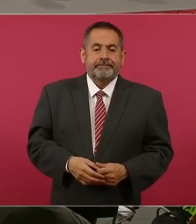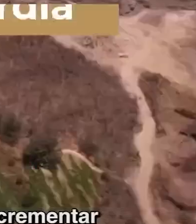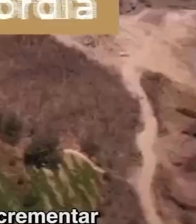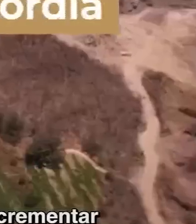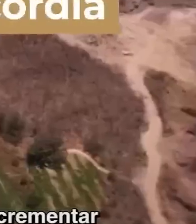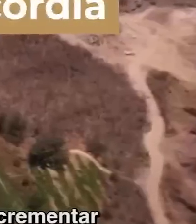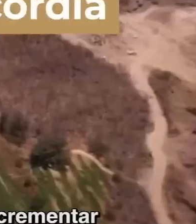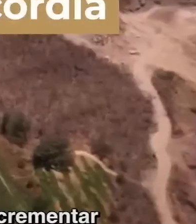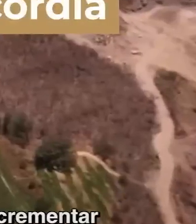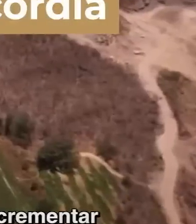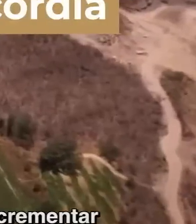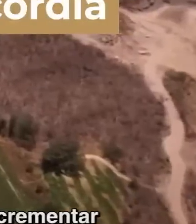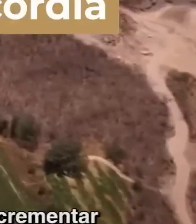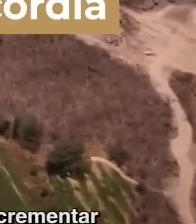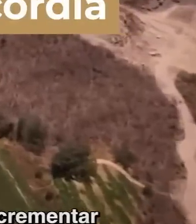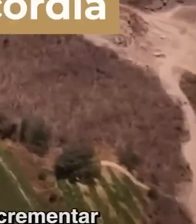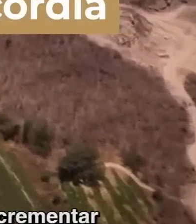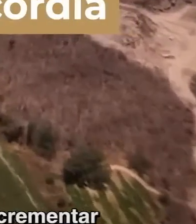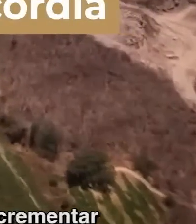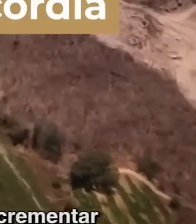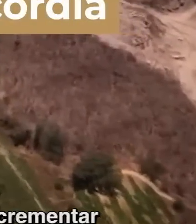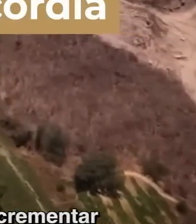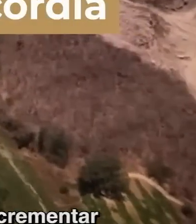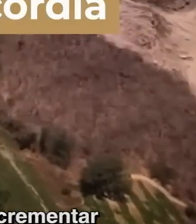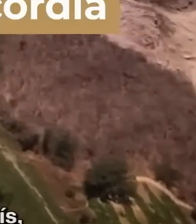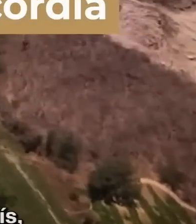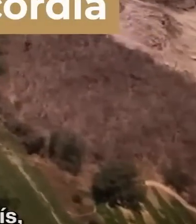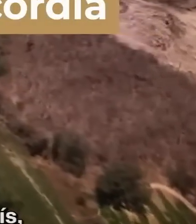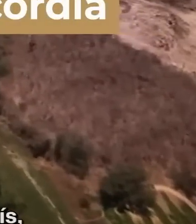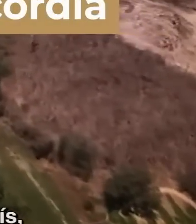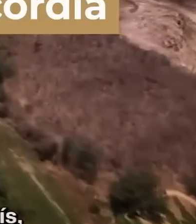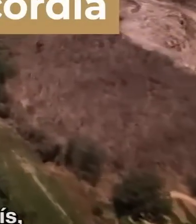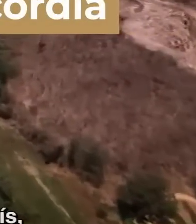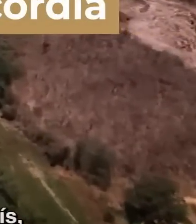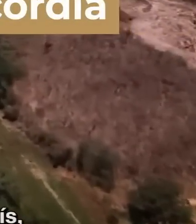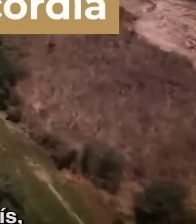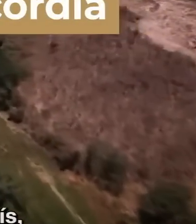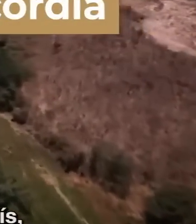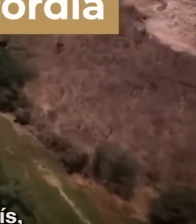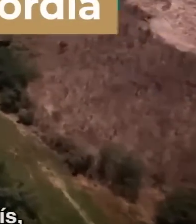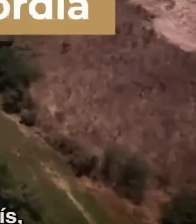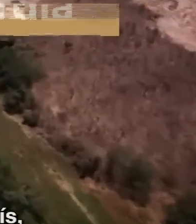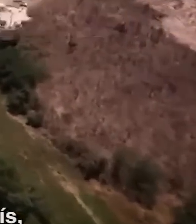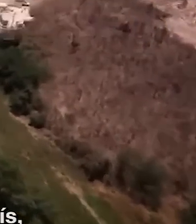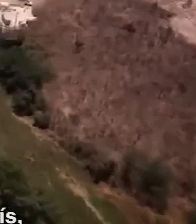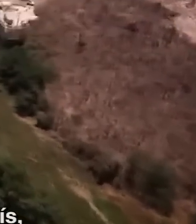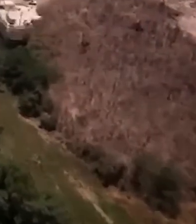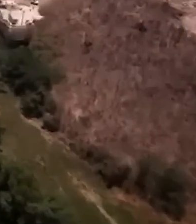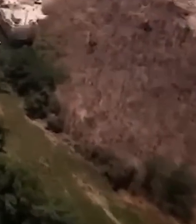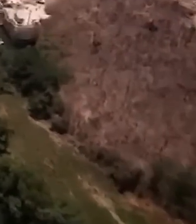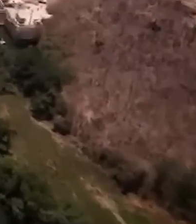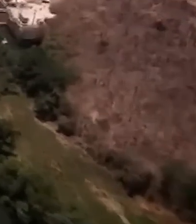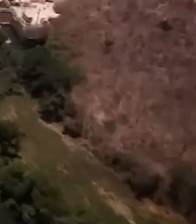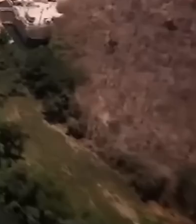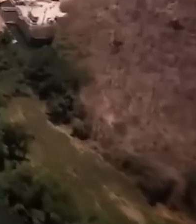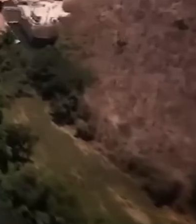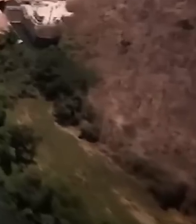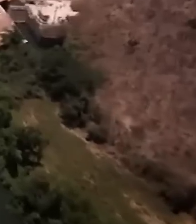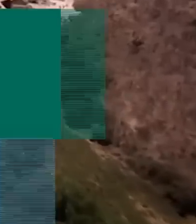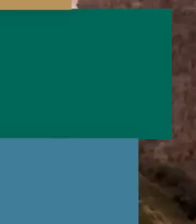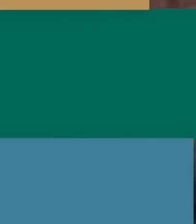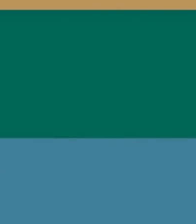El Gobierno de México trabaja incansablemente para incrementar el desarrollo económico y agrícola en todo el país, y en Sinaloa